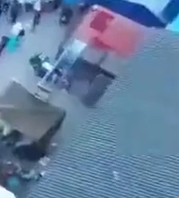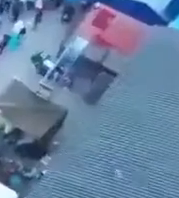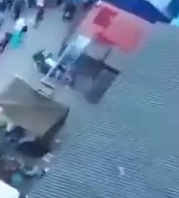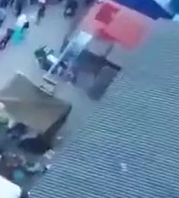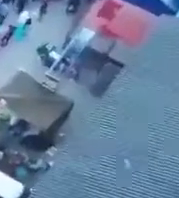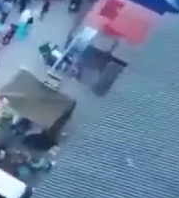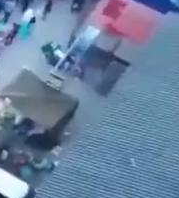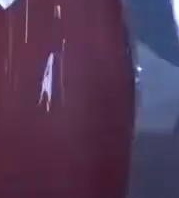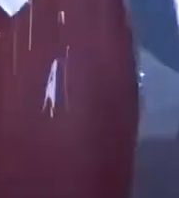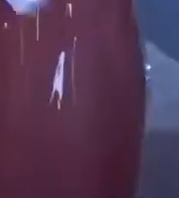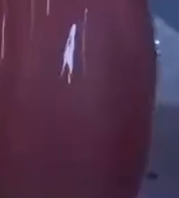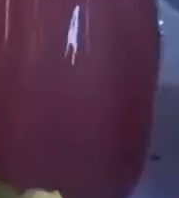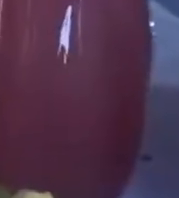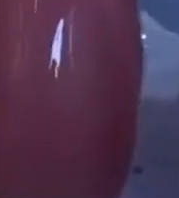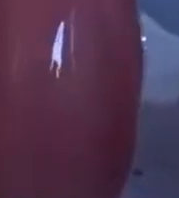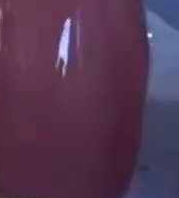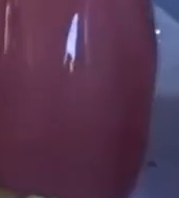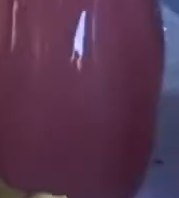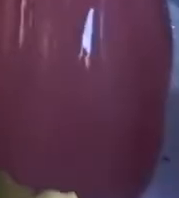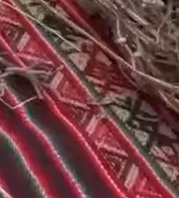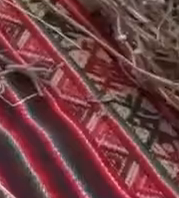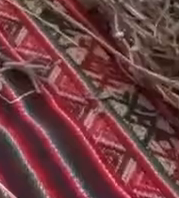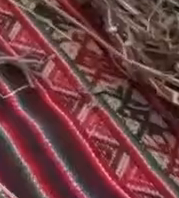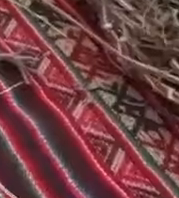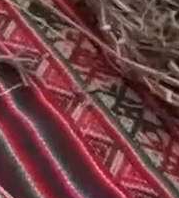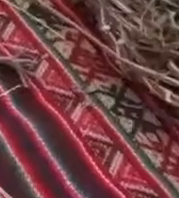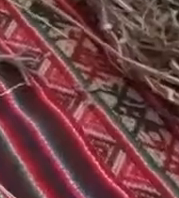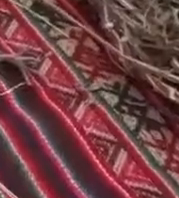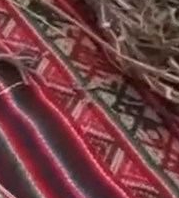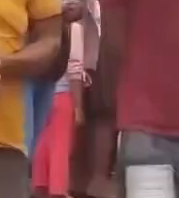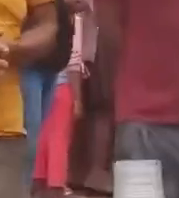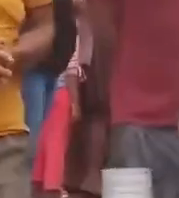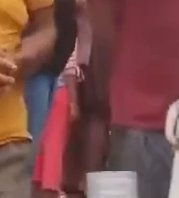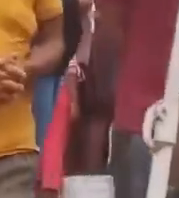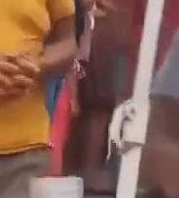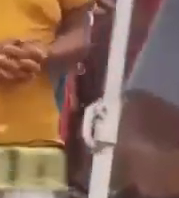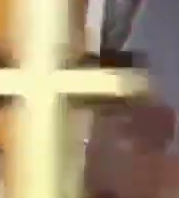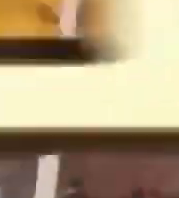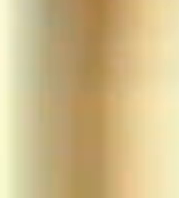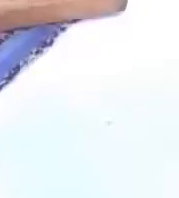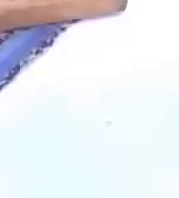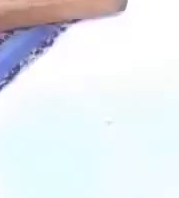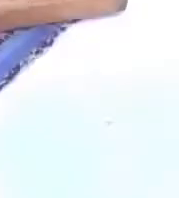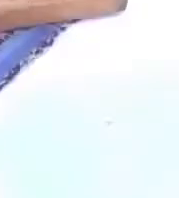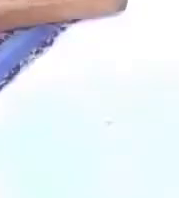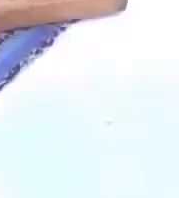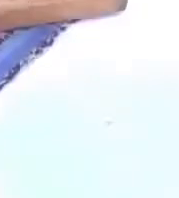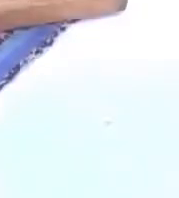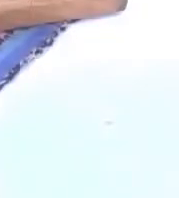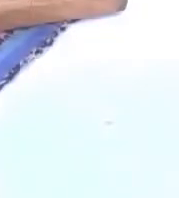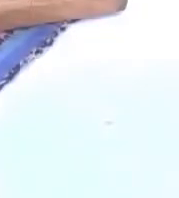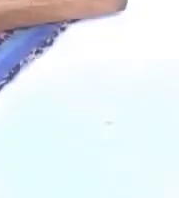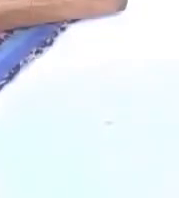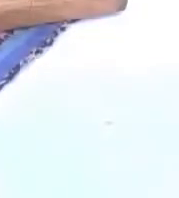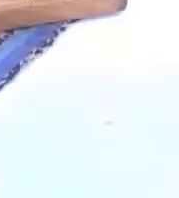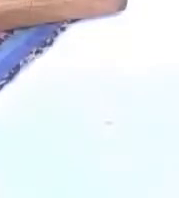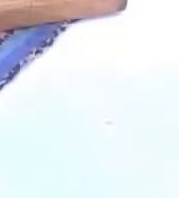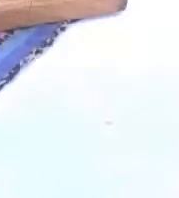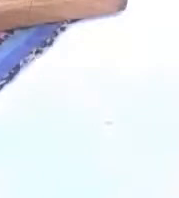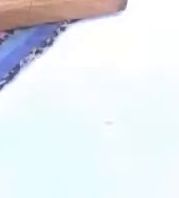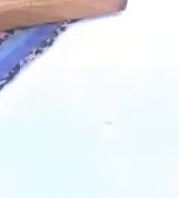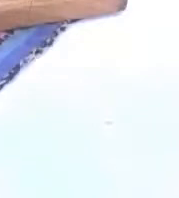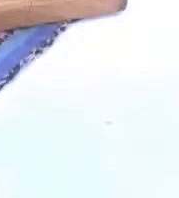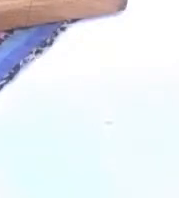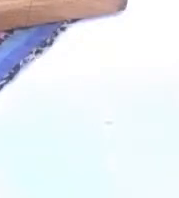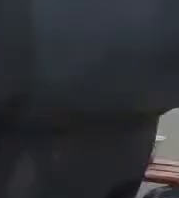del trópico cochabambino. Amigos oyentes, de esta manera estamos conociendo algunas propiedades. Así que con esto nosotros decimos